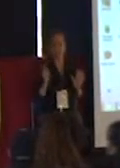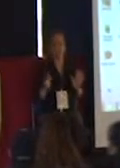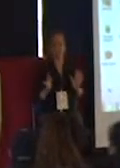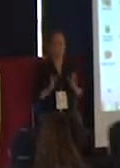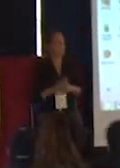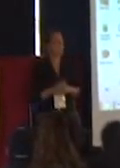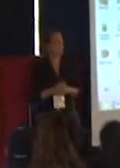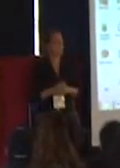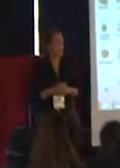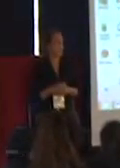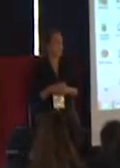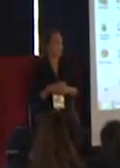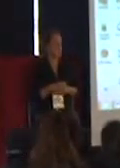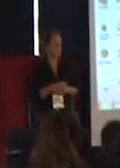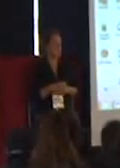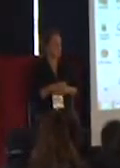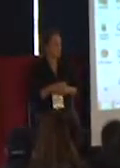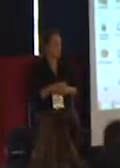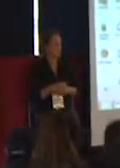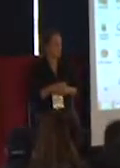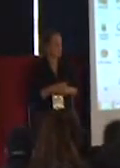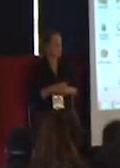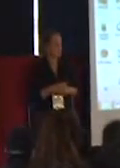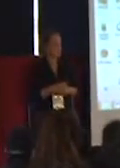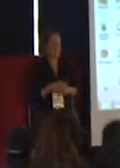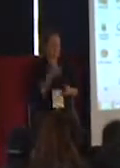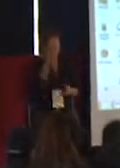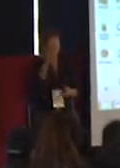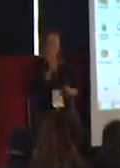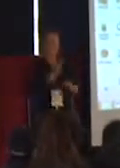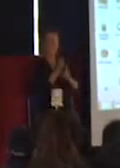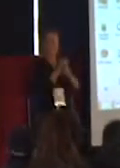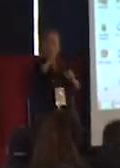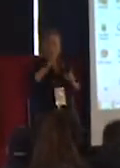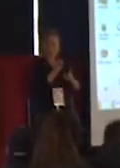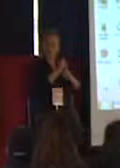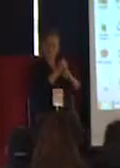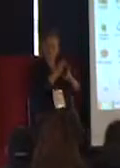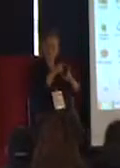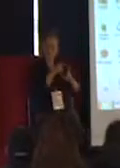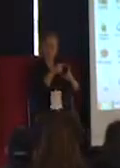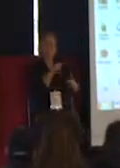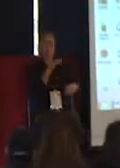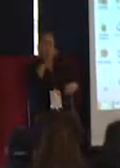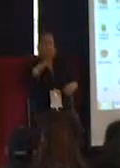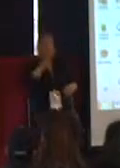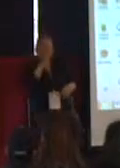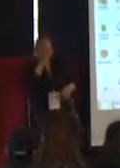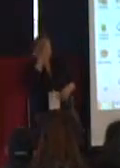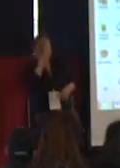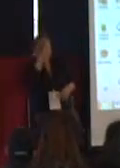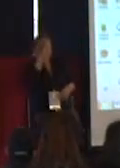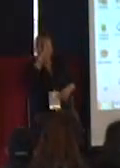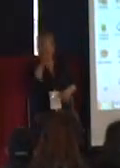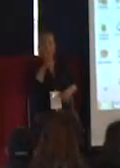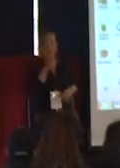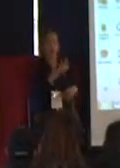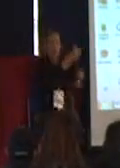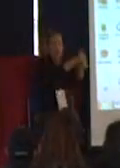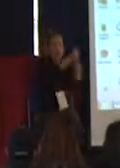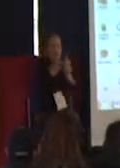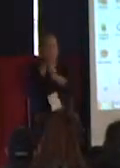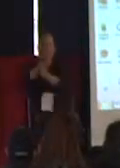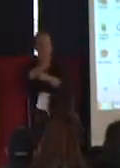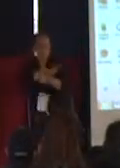también esas pautas y estos frenos los coloca una sociedad. Si la sociedad se acostumbra a que hay